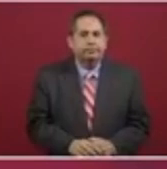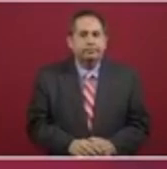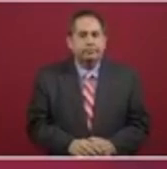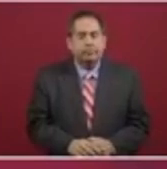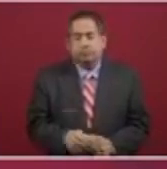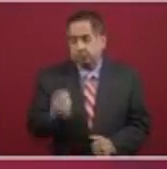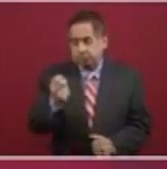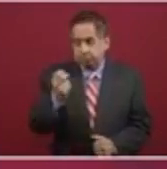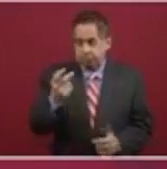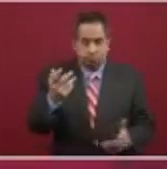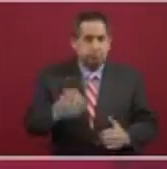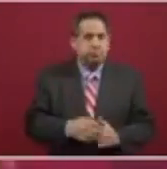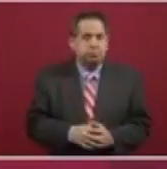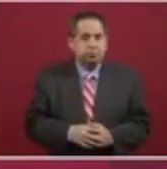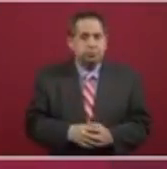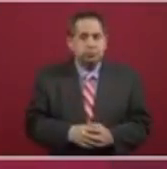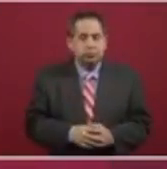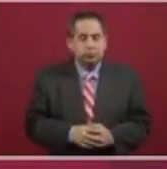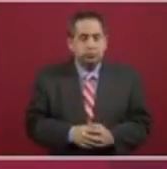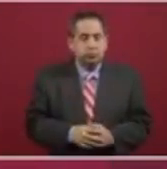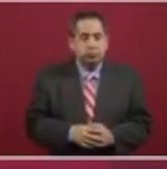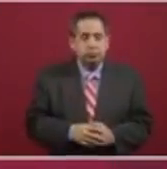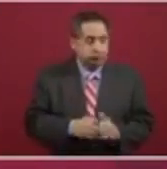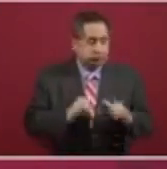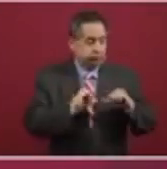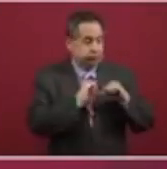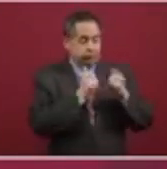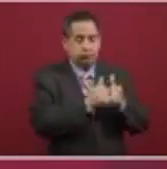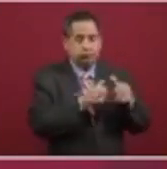Por eso las organizaciones